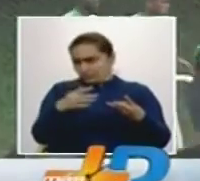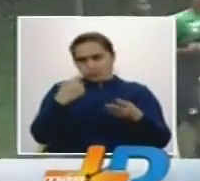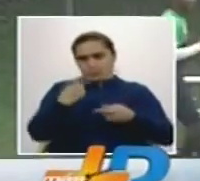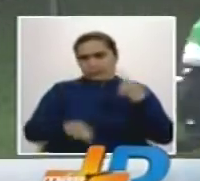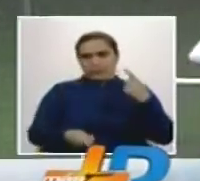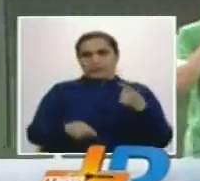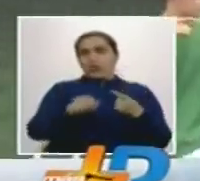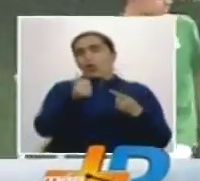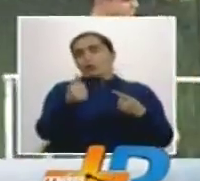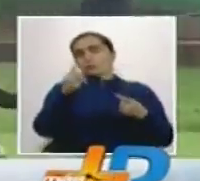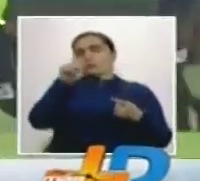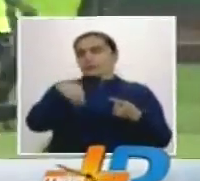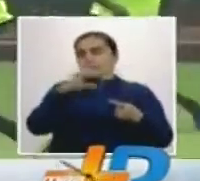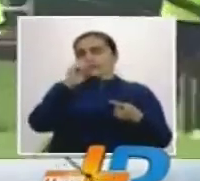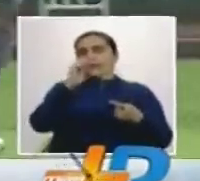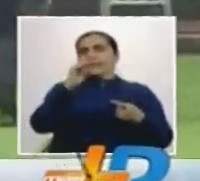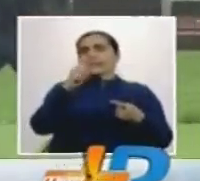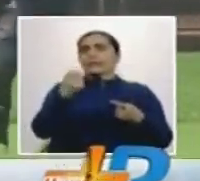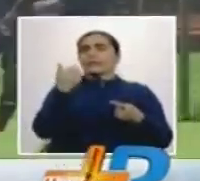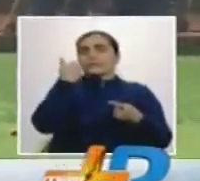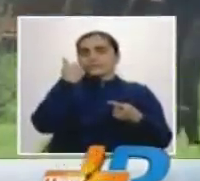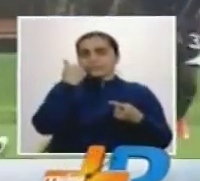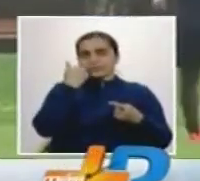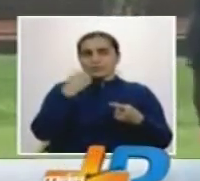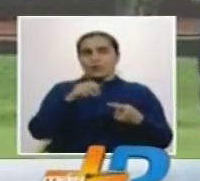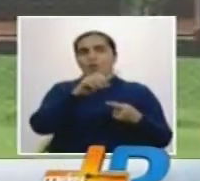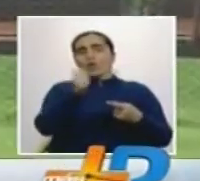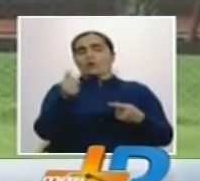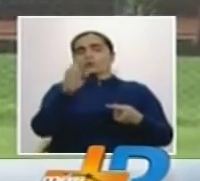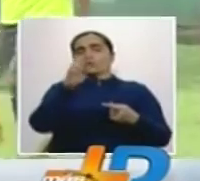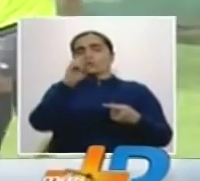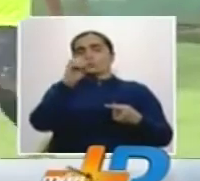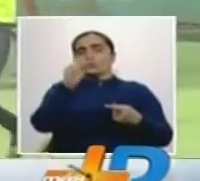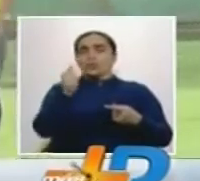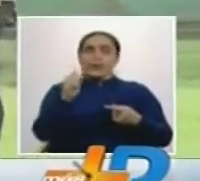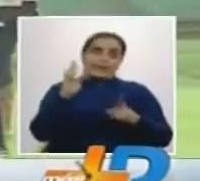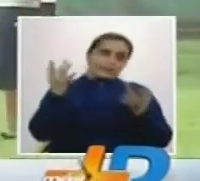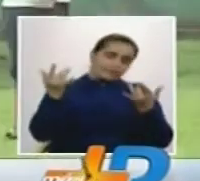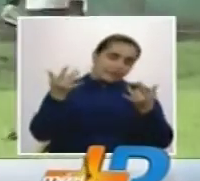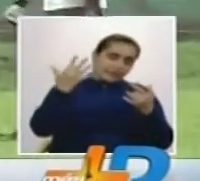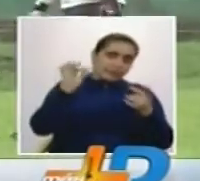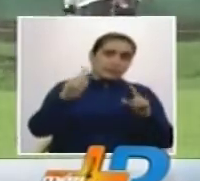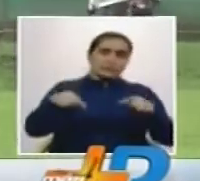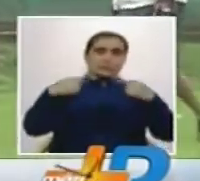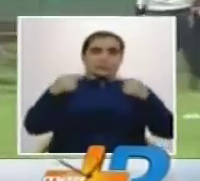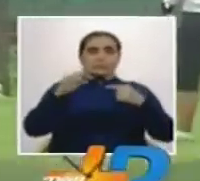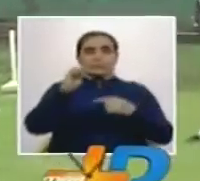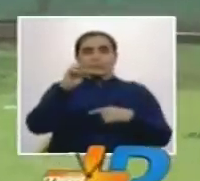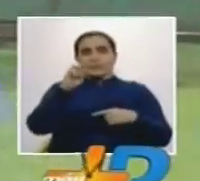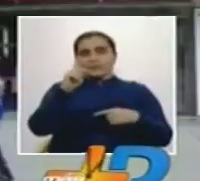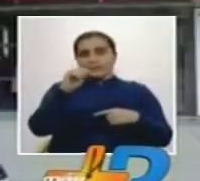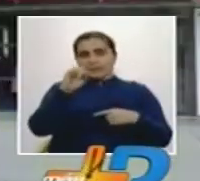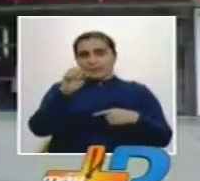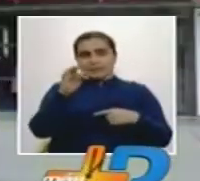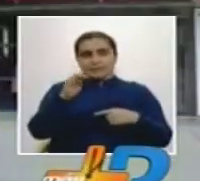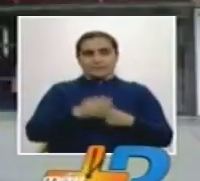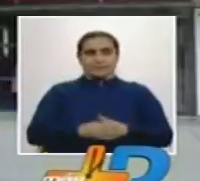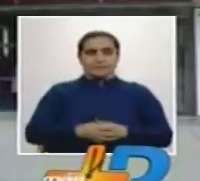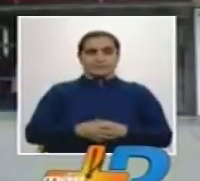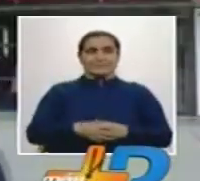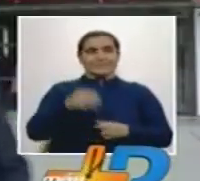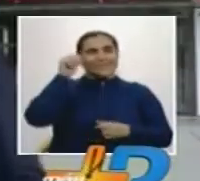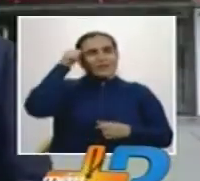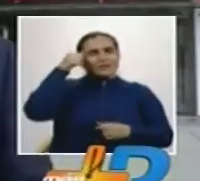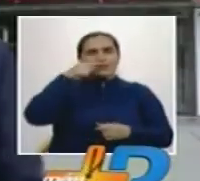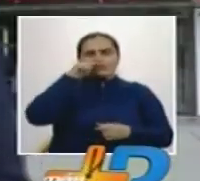quien sigue incapacitado. Mientras que Andrés Felipe Roa podrá volver a ser inicialista junto a David Mendieta. La niña Isabela